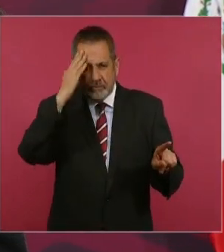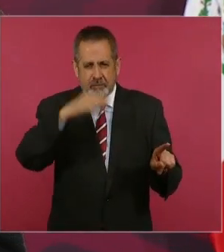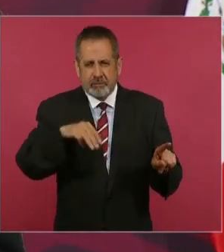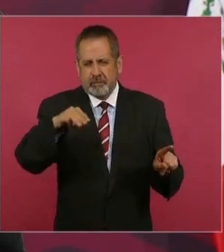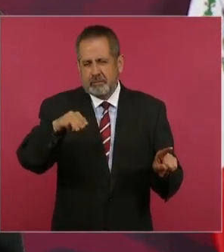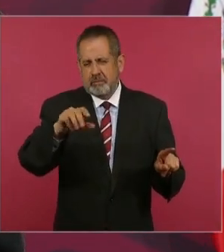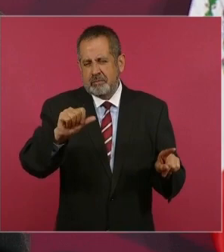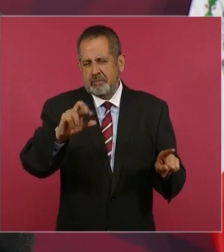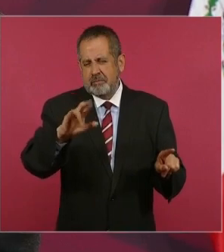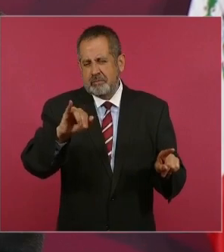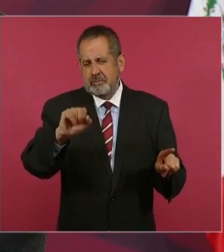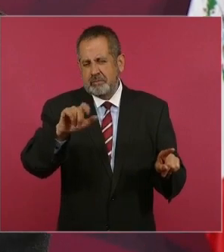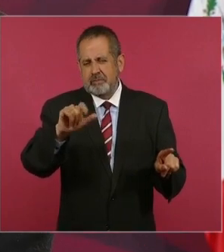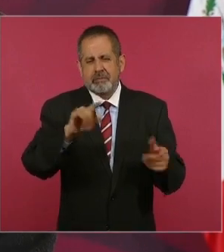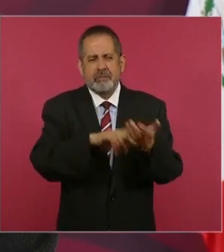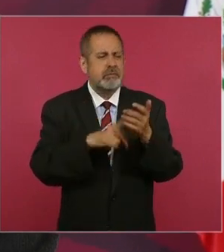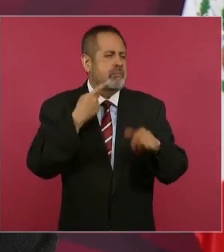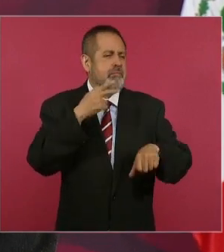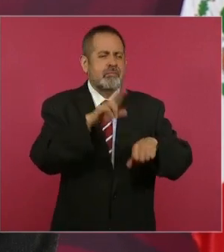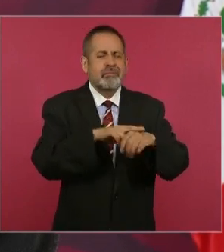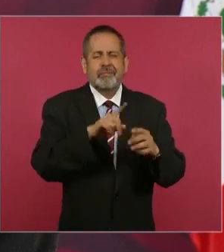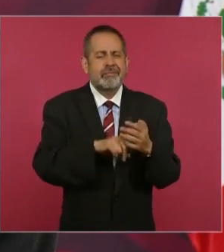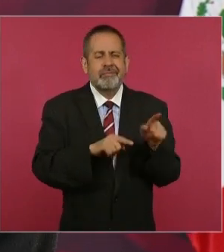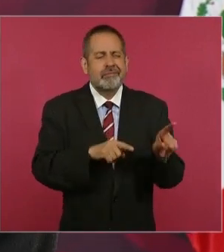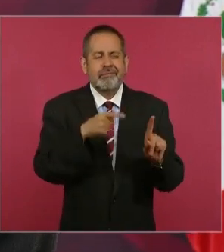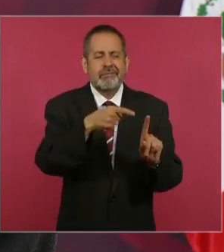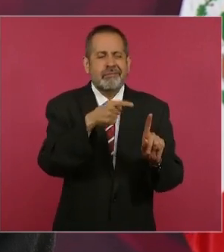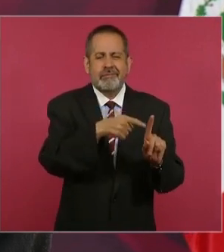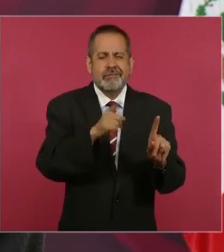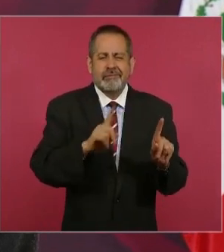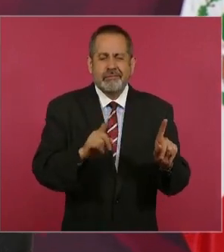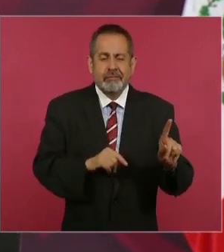Maricela La procuradora